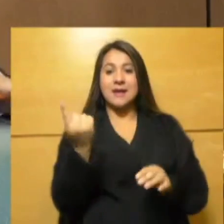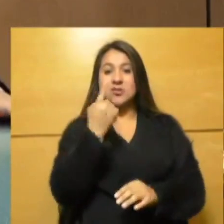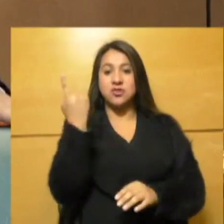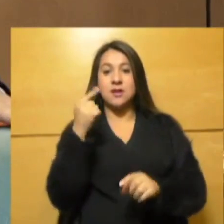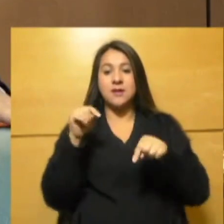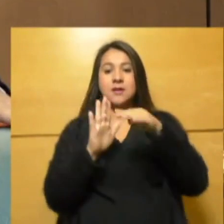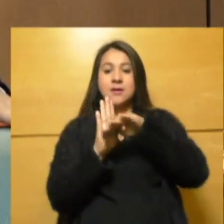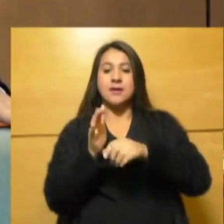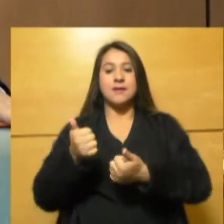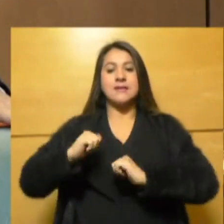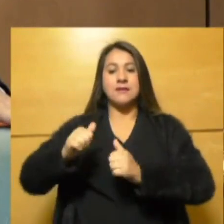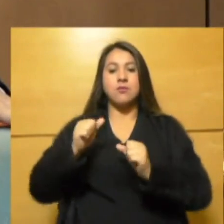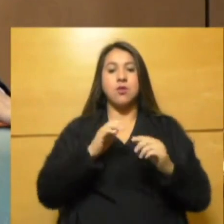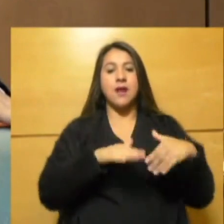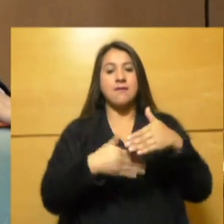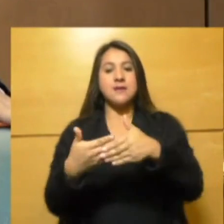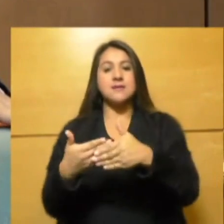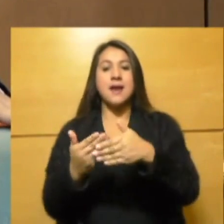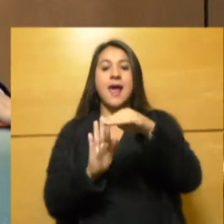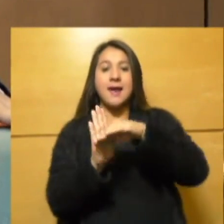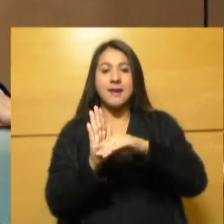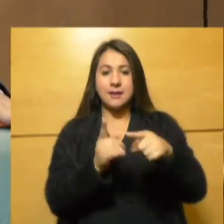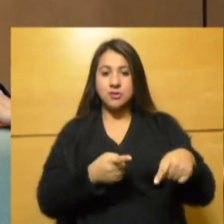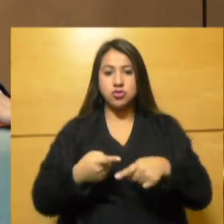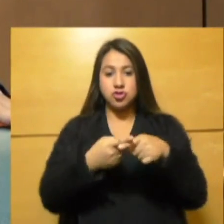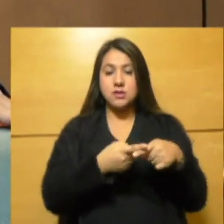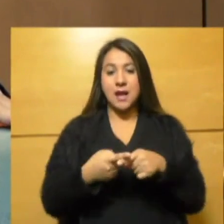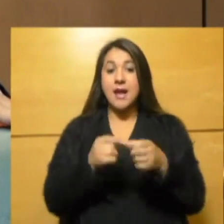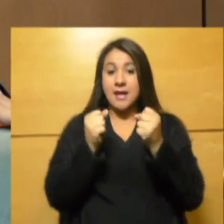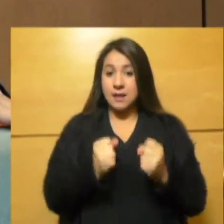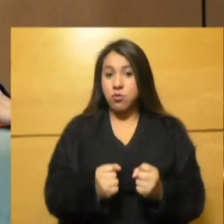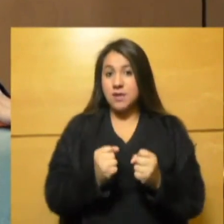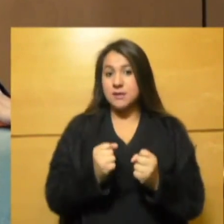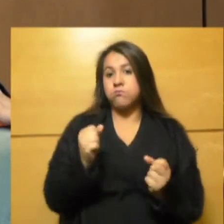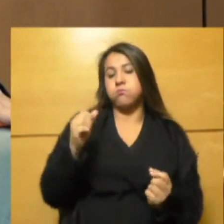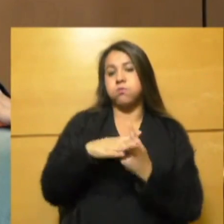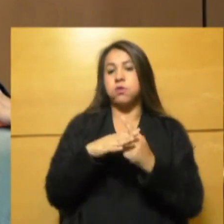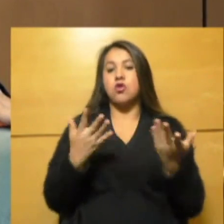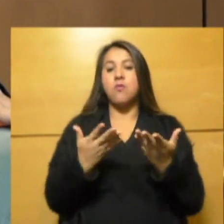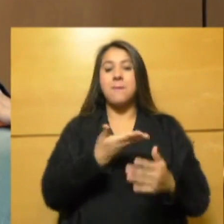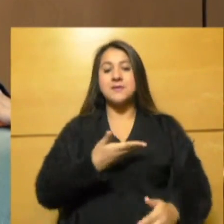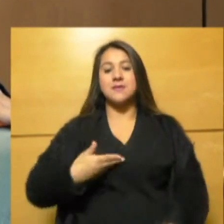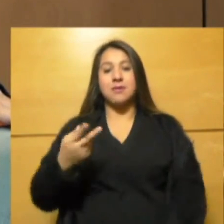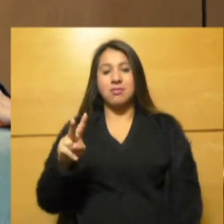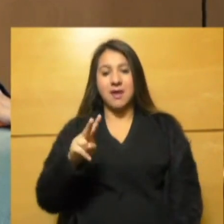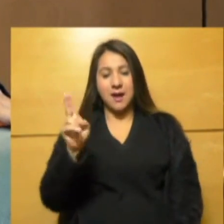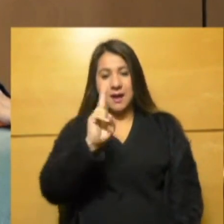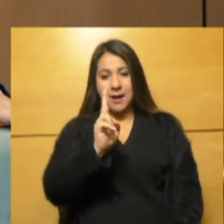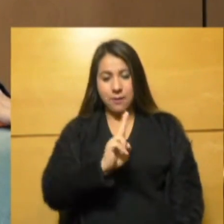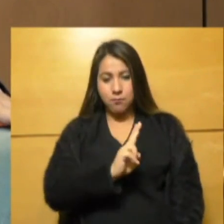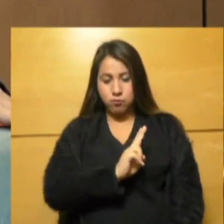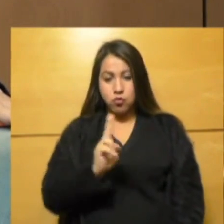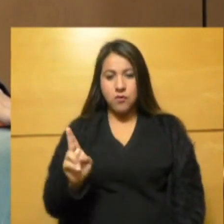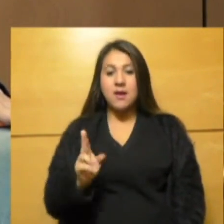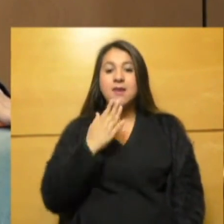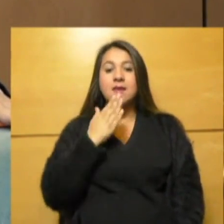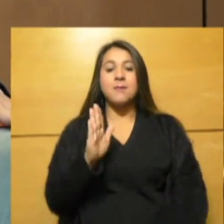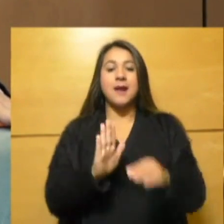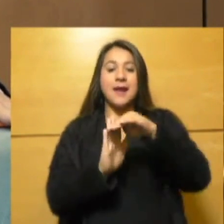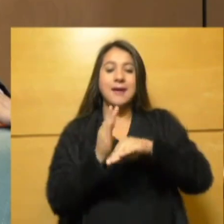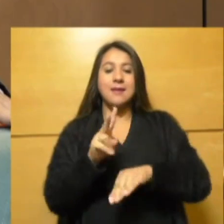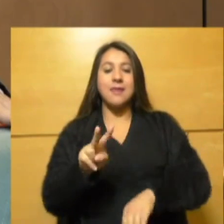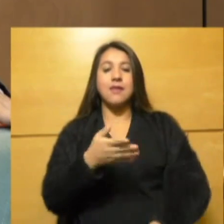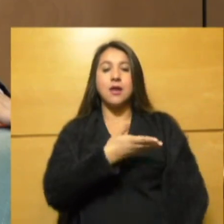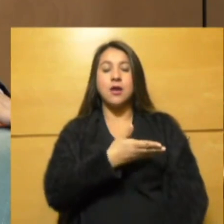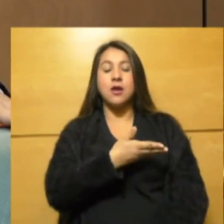desafío de poder avanzar en una agenda social, agenda social que puede que nazca como una agenda del presidente de la república, como una agenda del gobierno, pero rápidamente